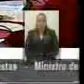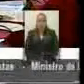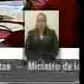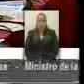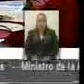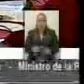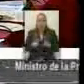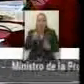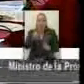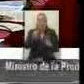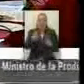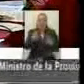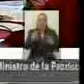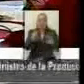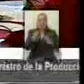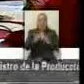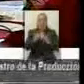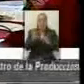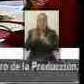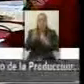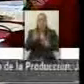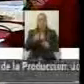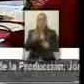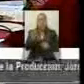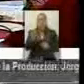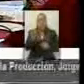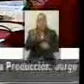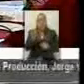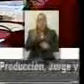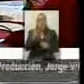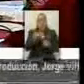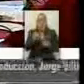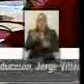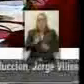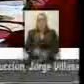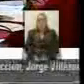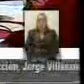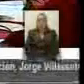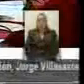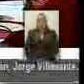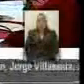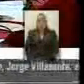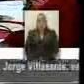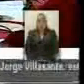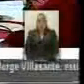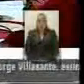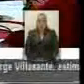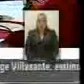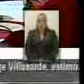$116 millones, es $340 millones, presidente. ¿Cuánto es la deuda laboral de Pomalca?